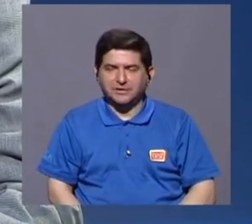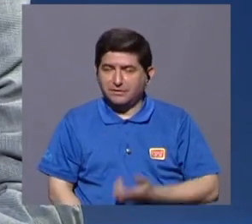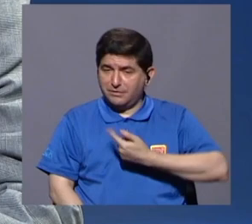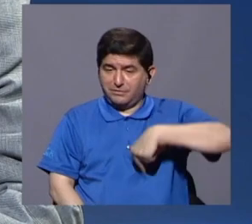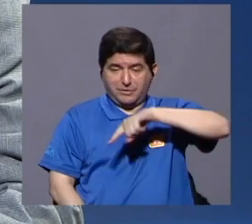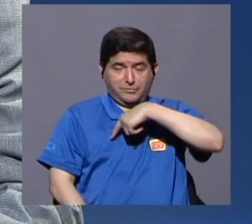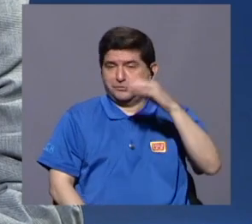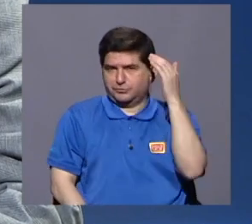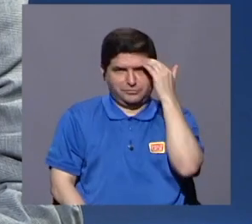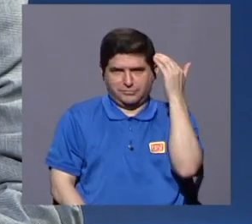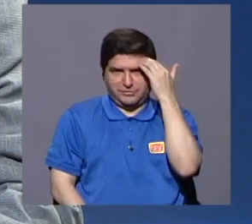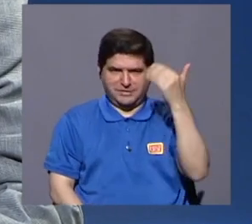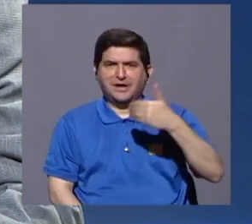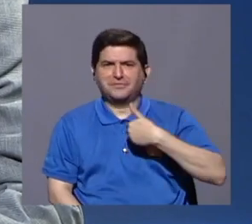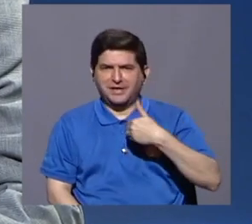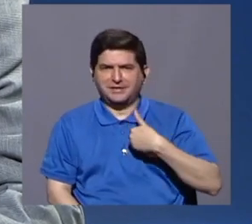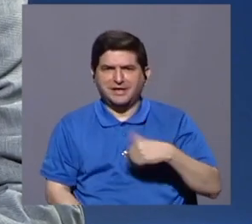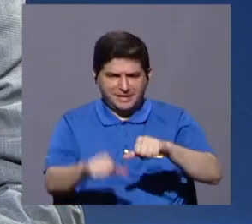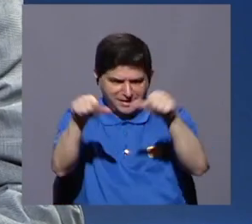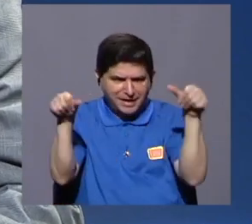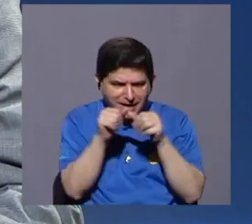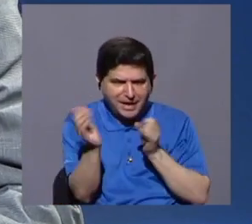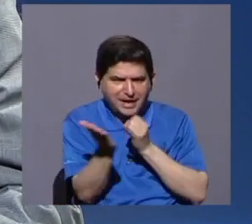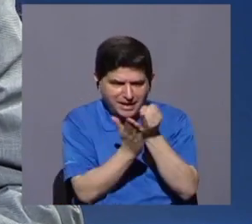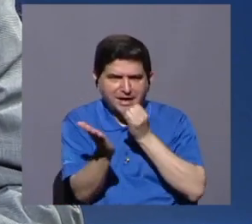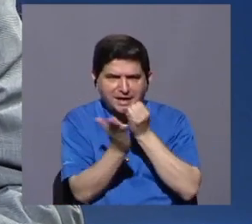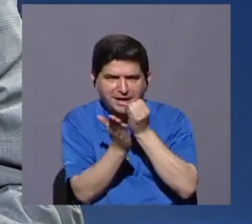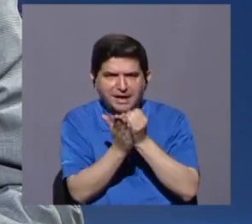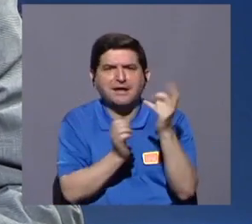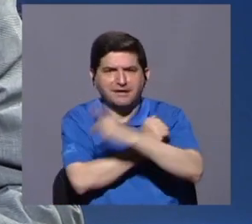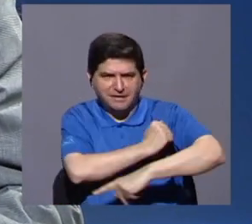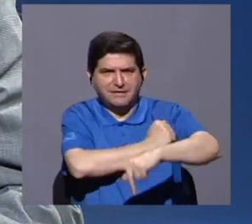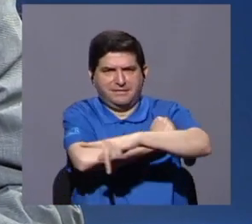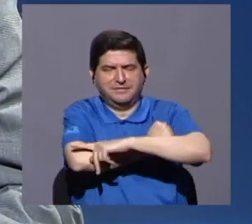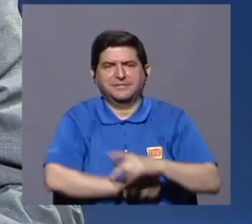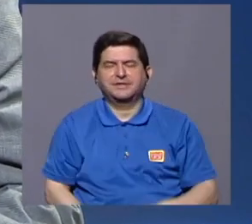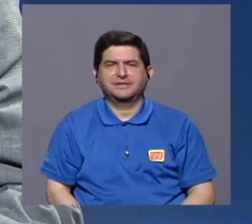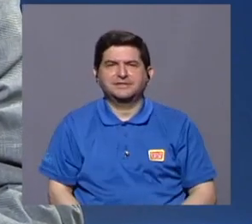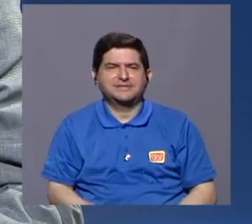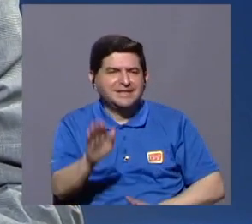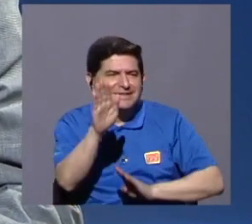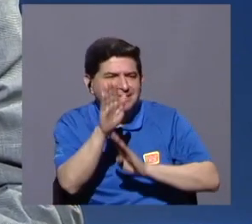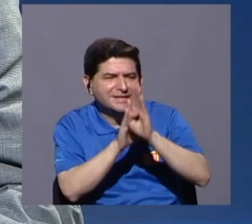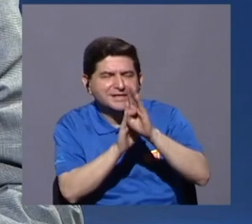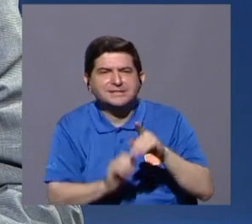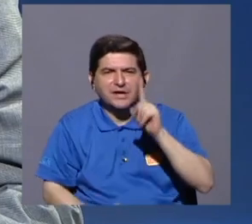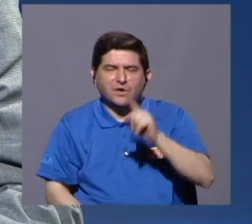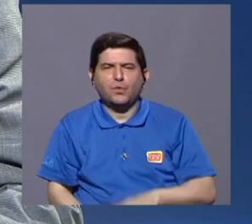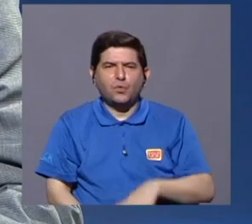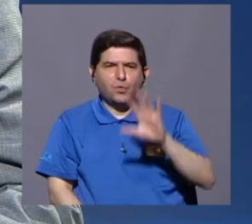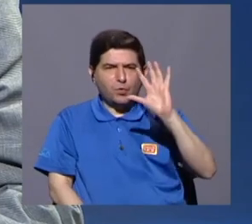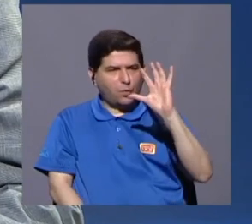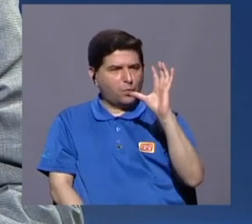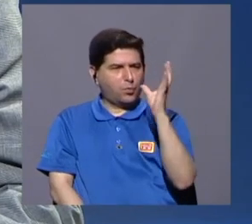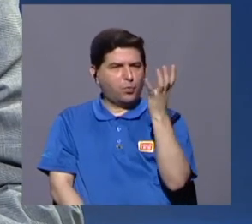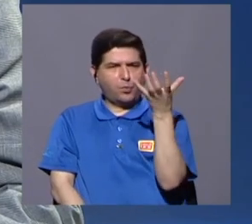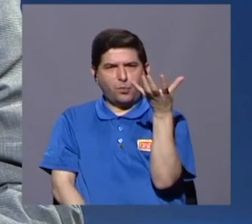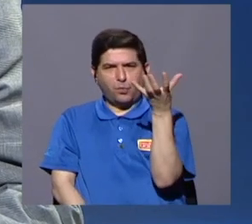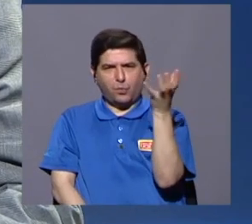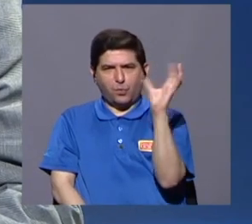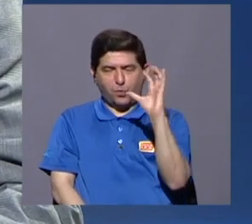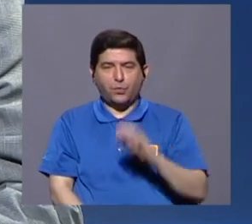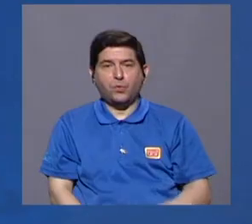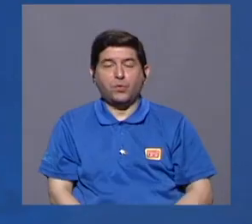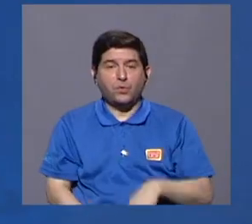sabíamos que teníamos esta área investigación en en nuestro país del desarrollo de un radiotelescopio en el